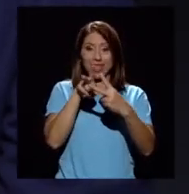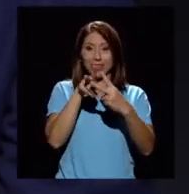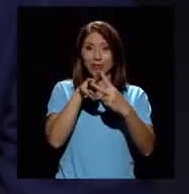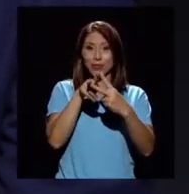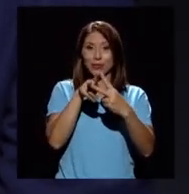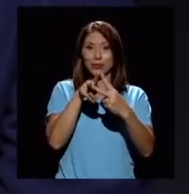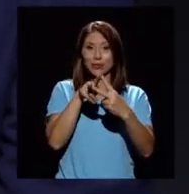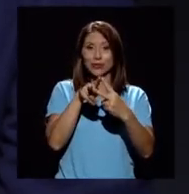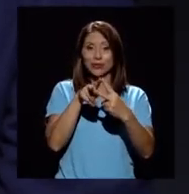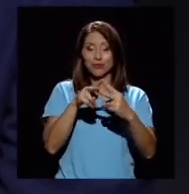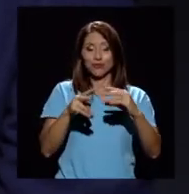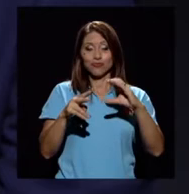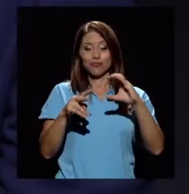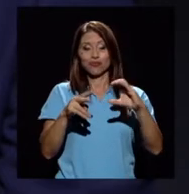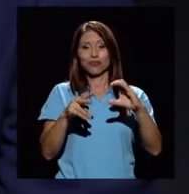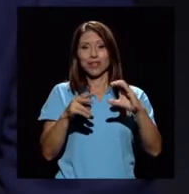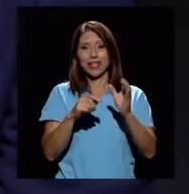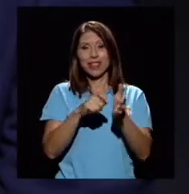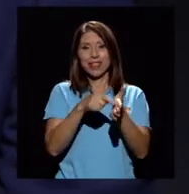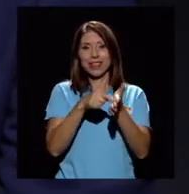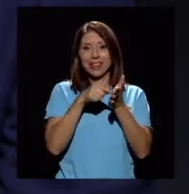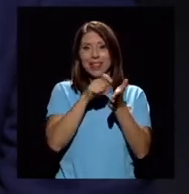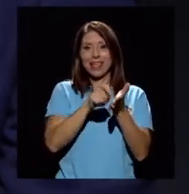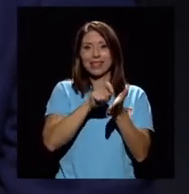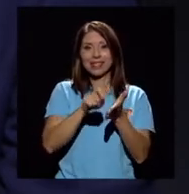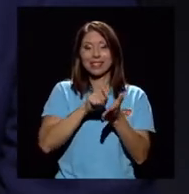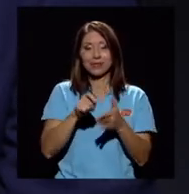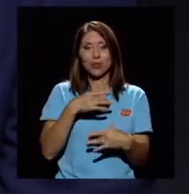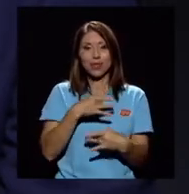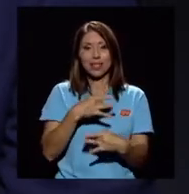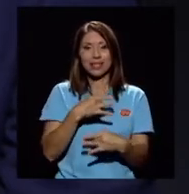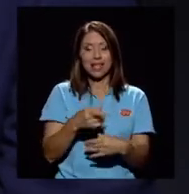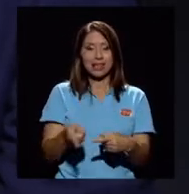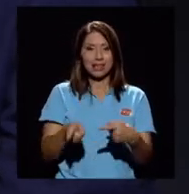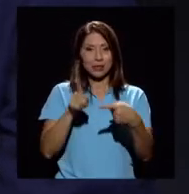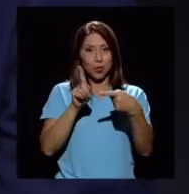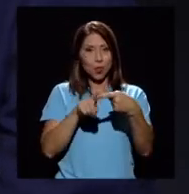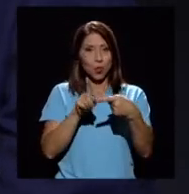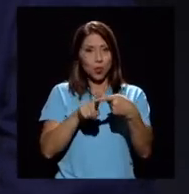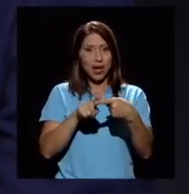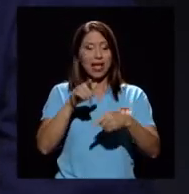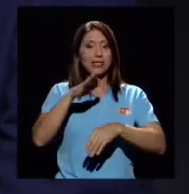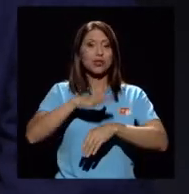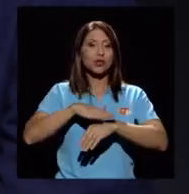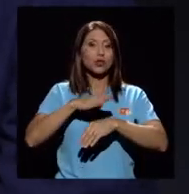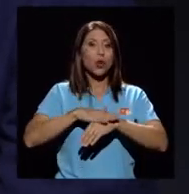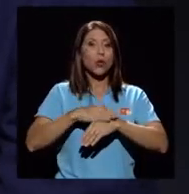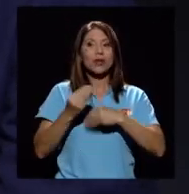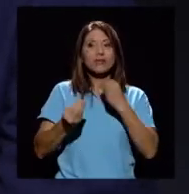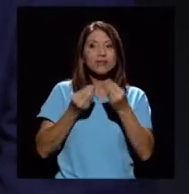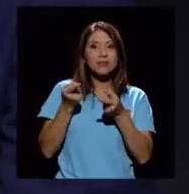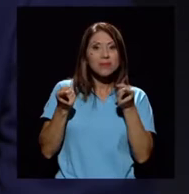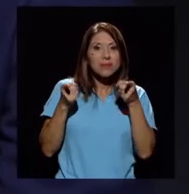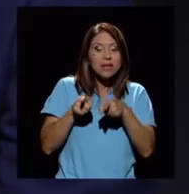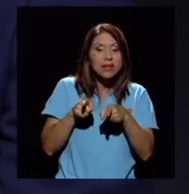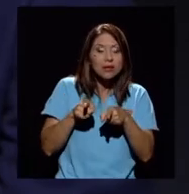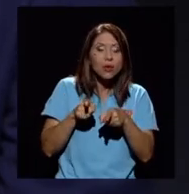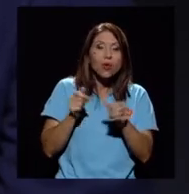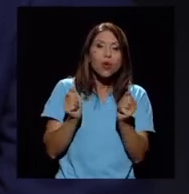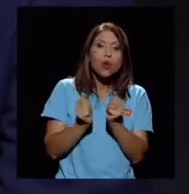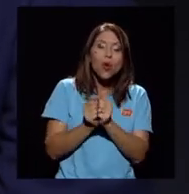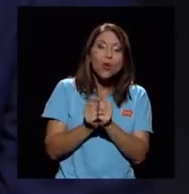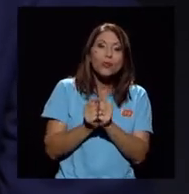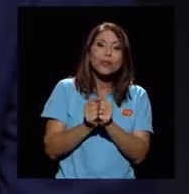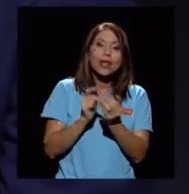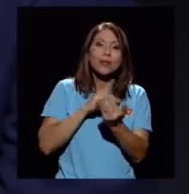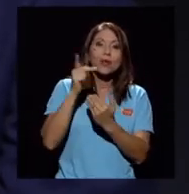¿verdad? Que me han parecido muy interesantes. Una es sobre el efecto de Avancemos sobre el trabajo infantil. Qué ¿verdad?